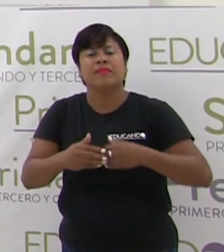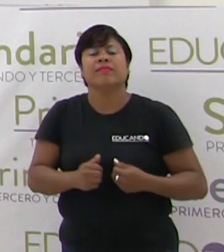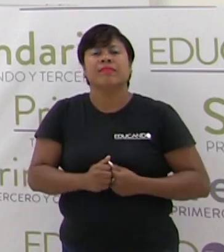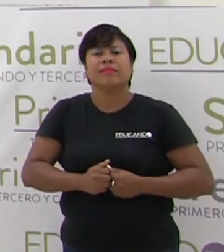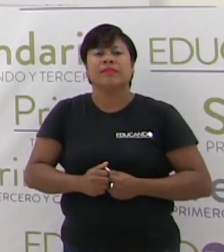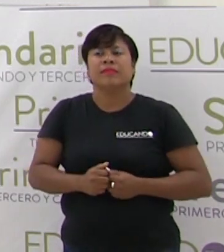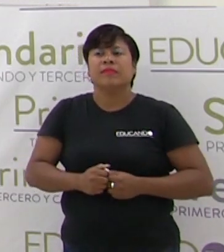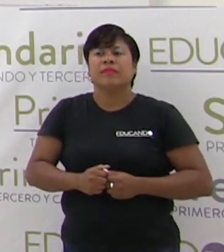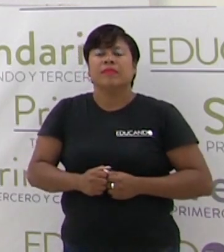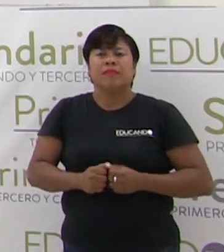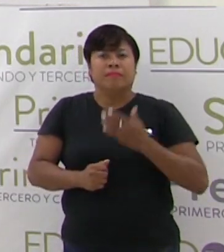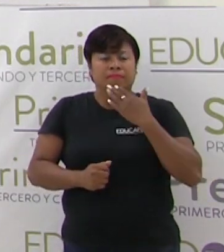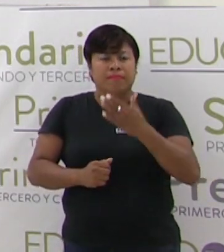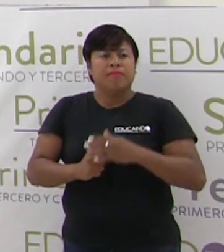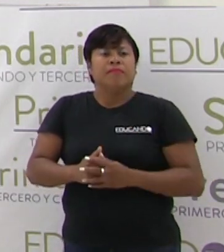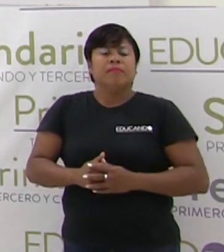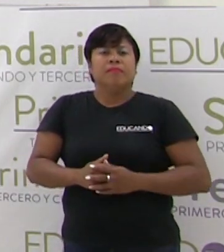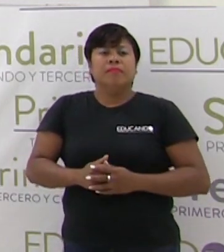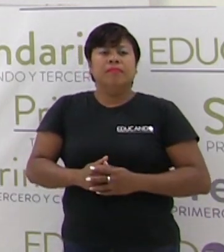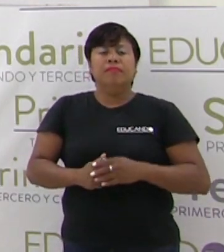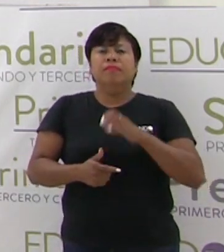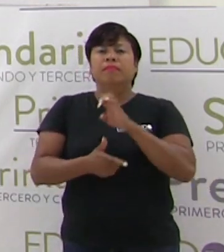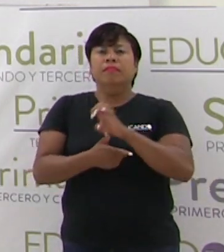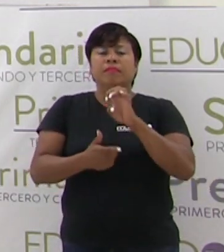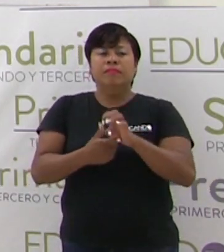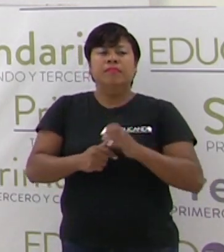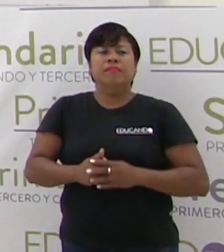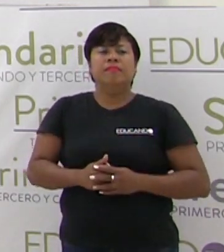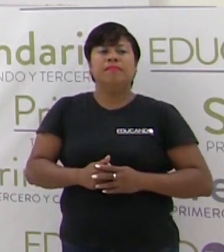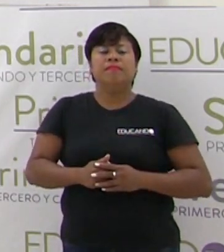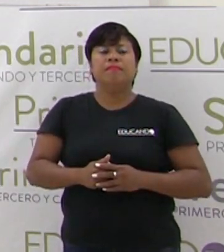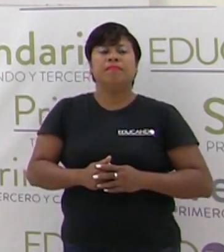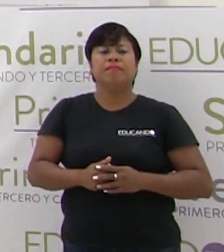acontecimiento. Muy bien. Entonces,